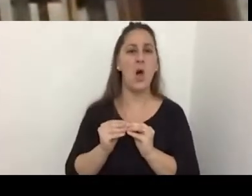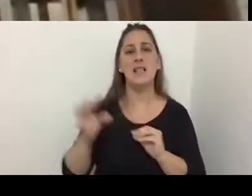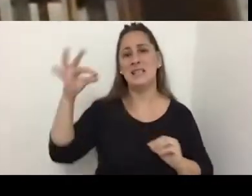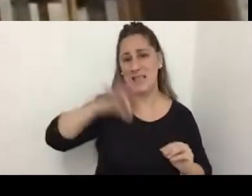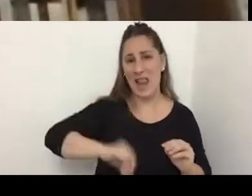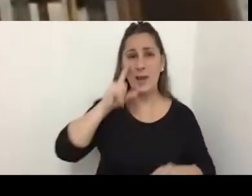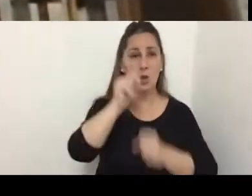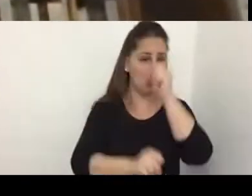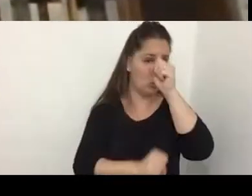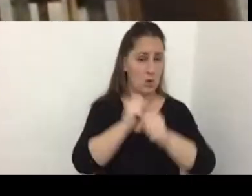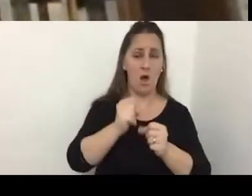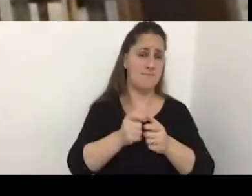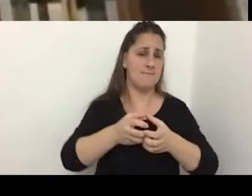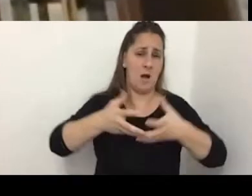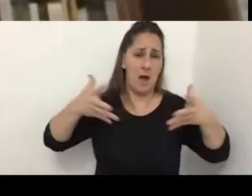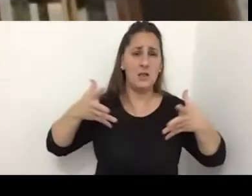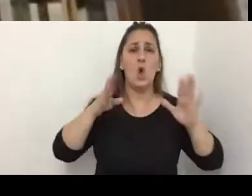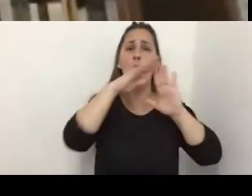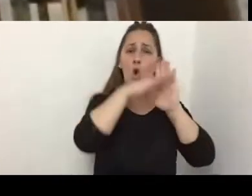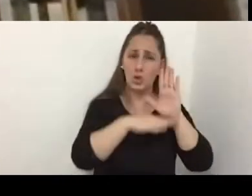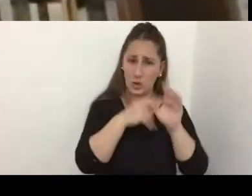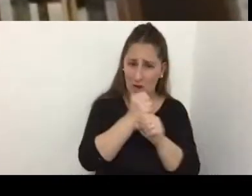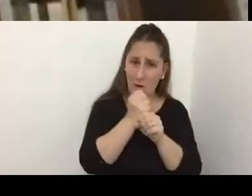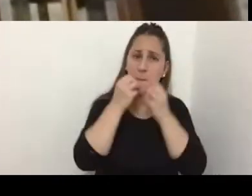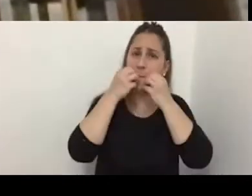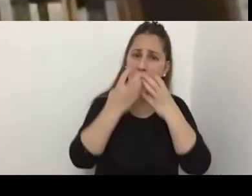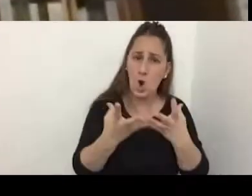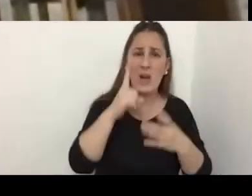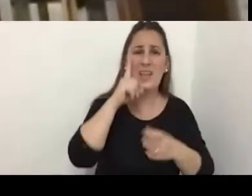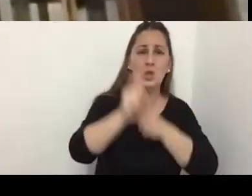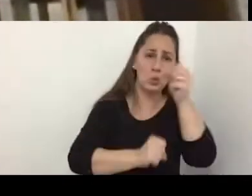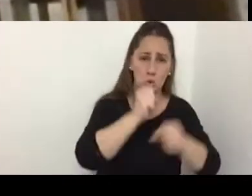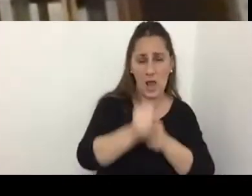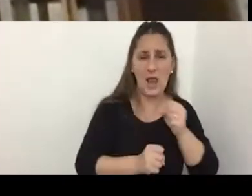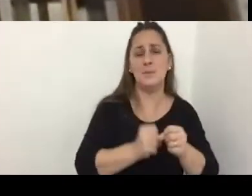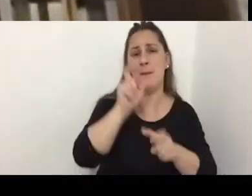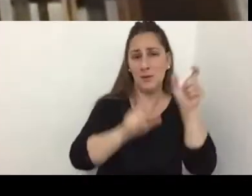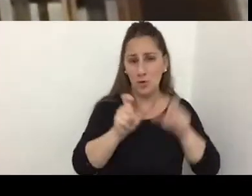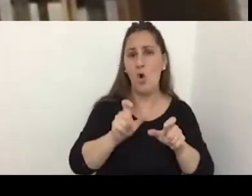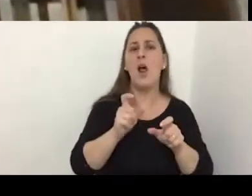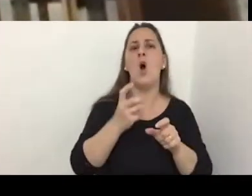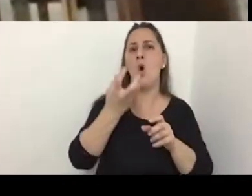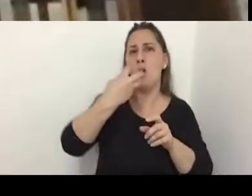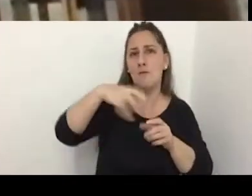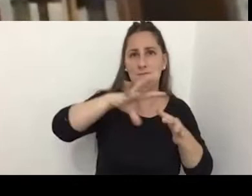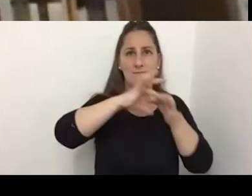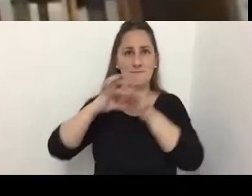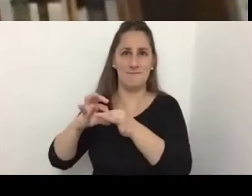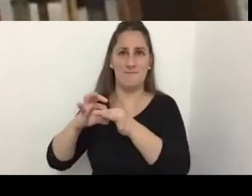crecer. Las condiciones de trabajo son mejores para los trabajadores industriales y para los sectores vinculados a ellos.